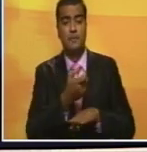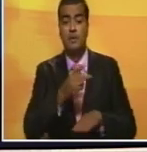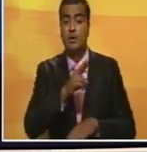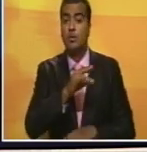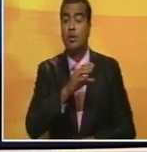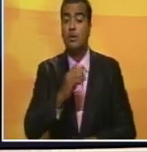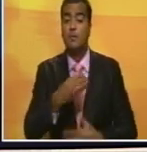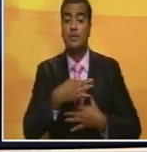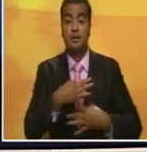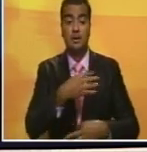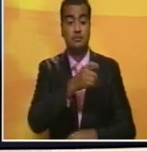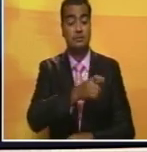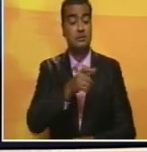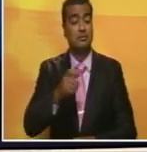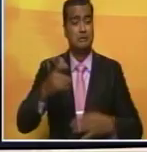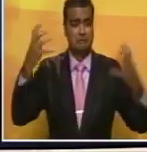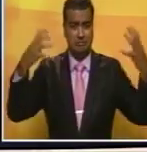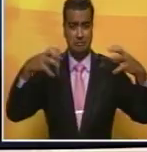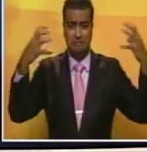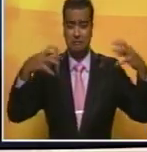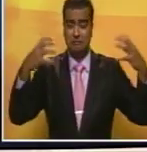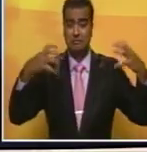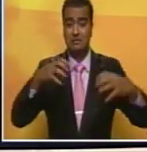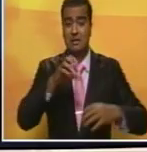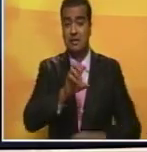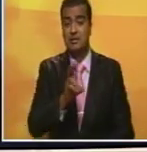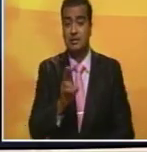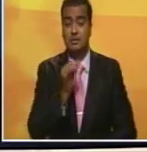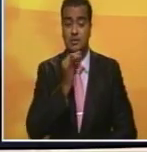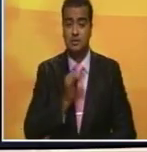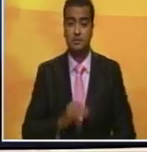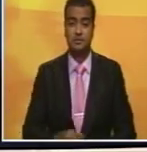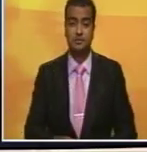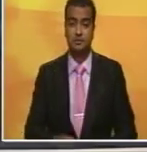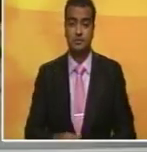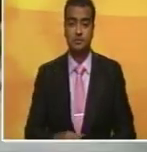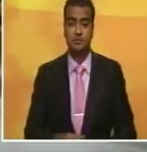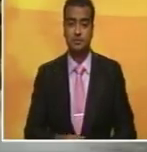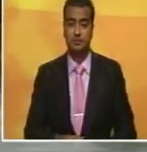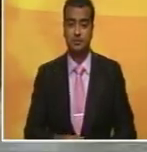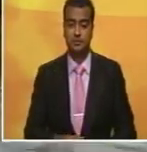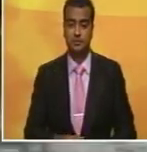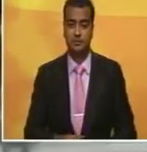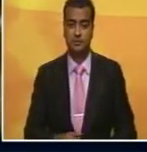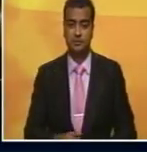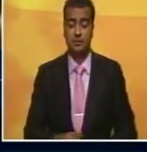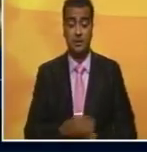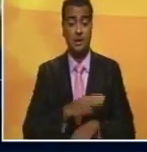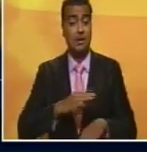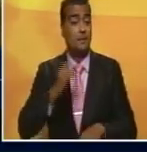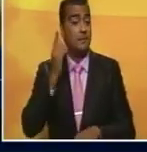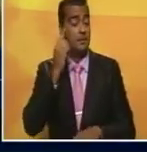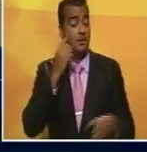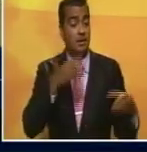para atender a los afectados por las lluvias. Eliezer Hernández nos trae el reporte. La ministra forma parte del equipo designado por el primer